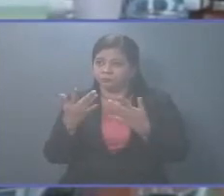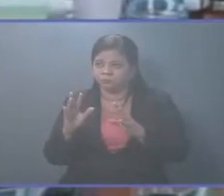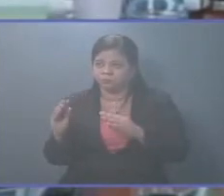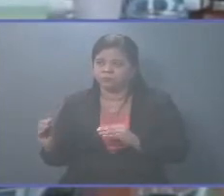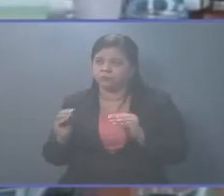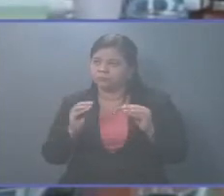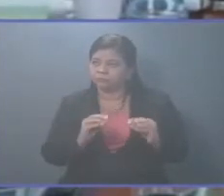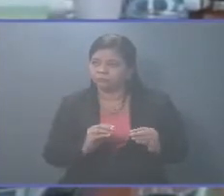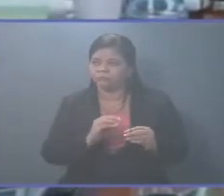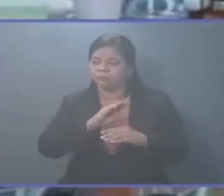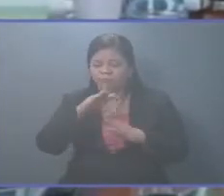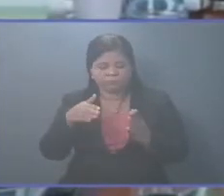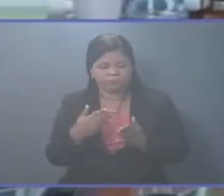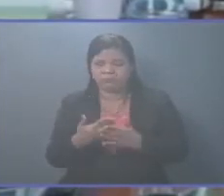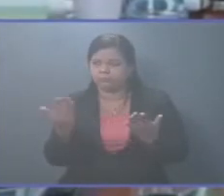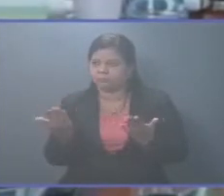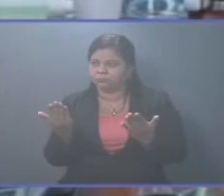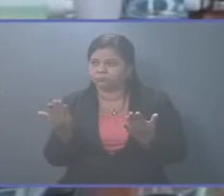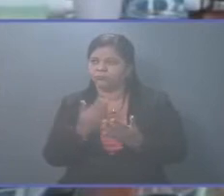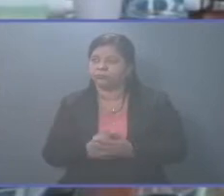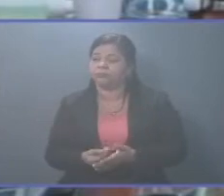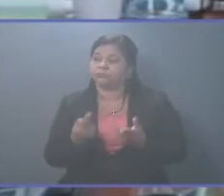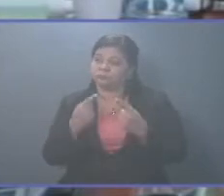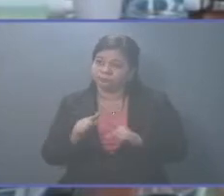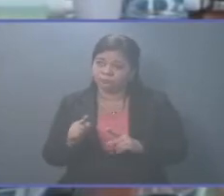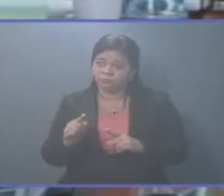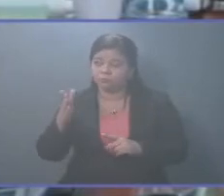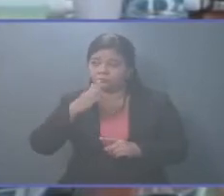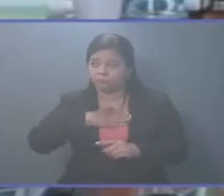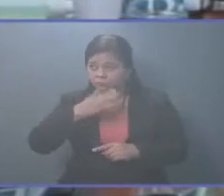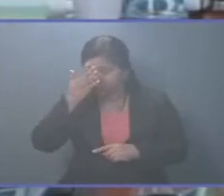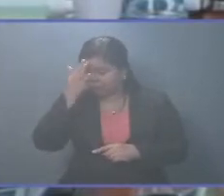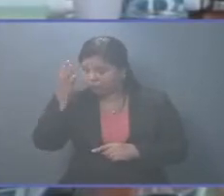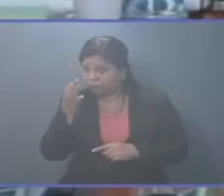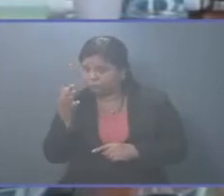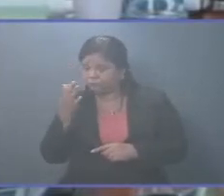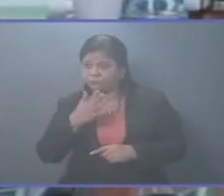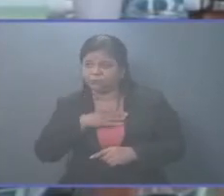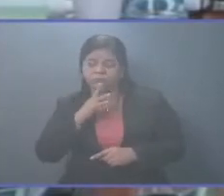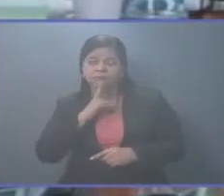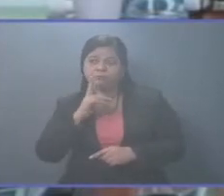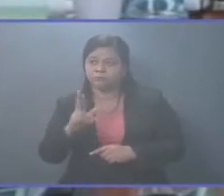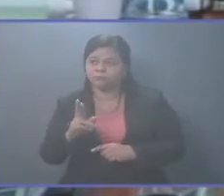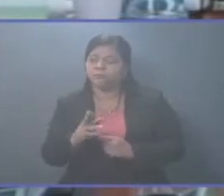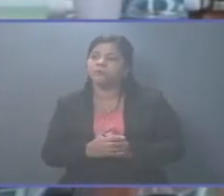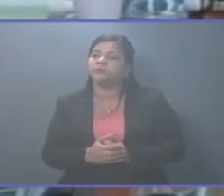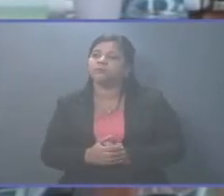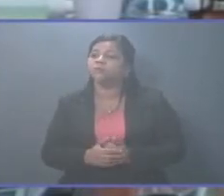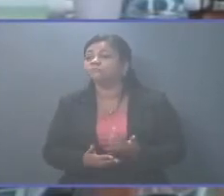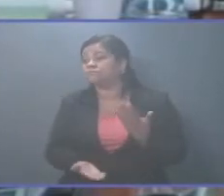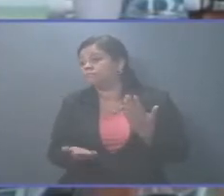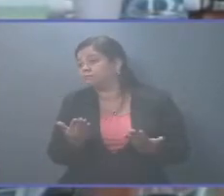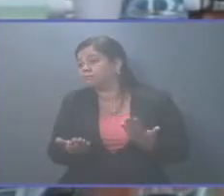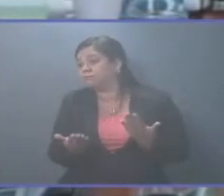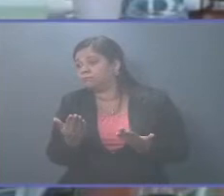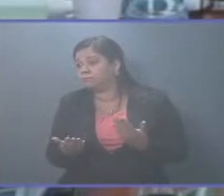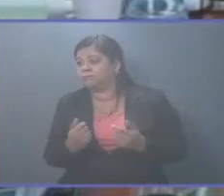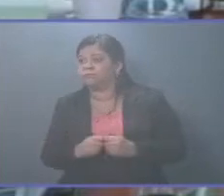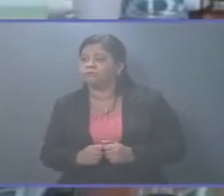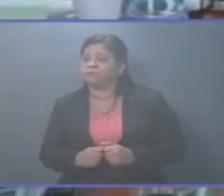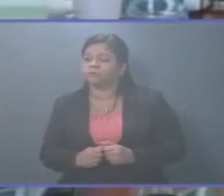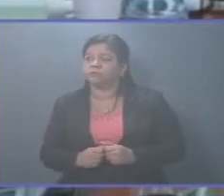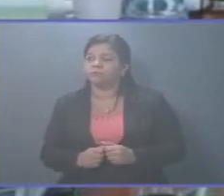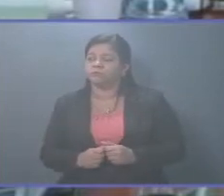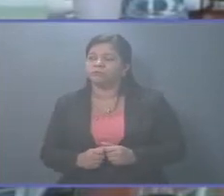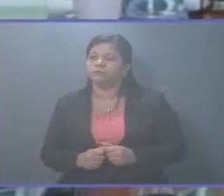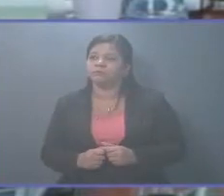pues eso es lo que se revisa después. Creo que esa es mi respuesta. Y tal vez, Héctor.